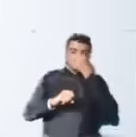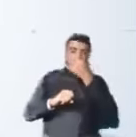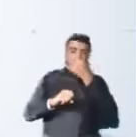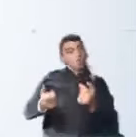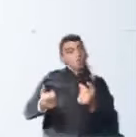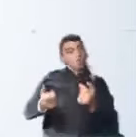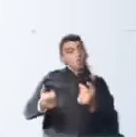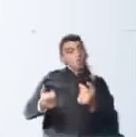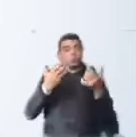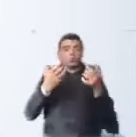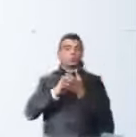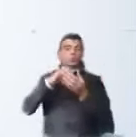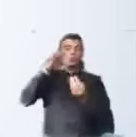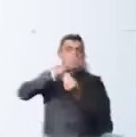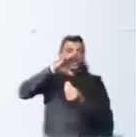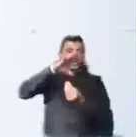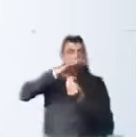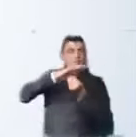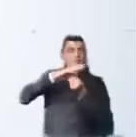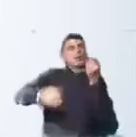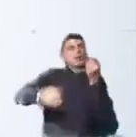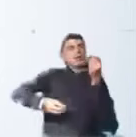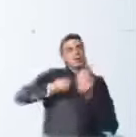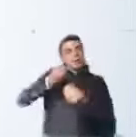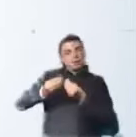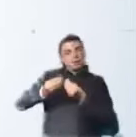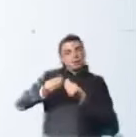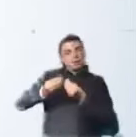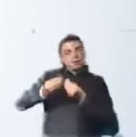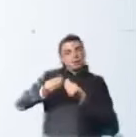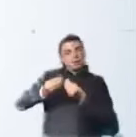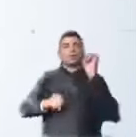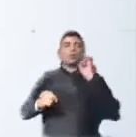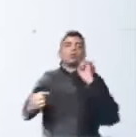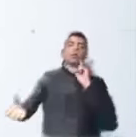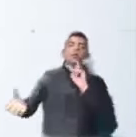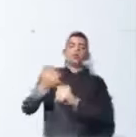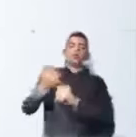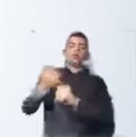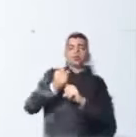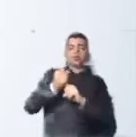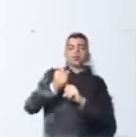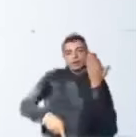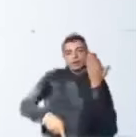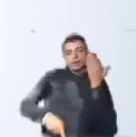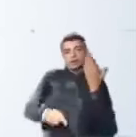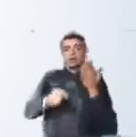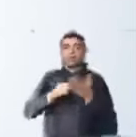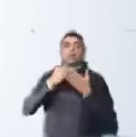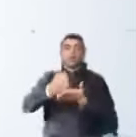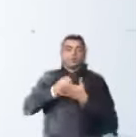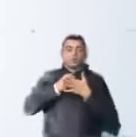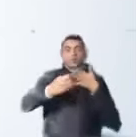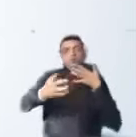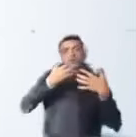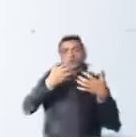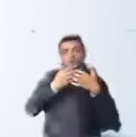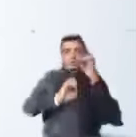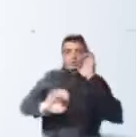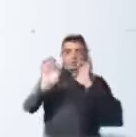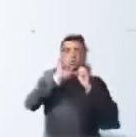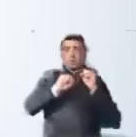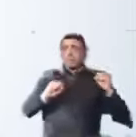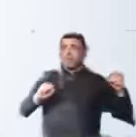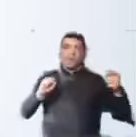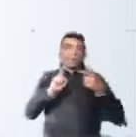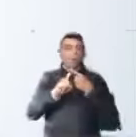Ganoderma lucidum, qué podemos encontrar con el Ganoderma que va a ayudar a nuestro sistema inmunológico. Bueno, lo primero es que el Ganoderma lucidum promueve